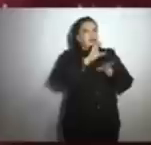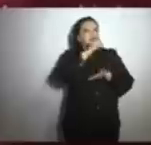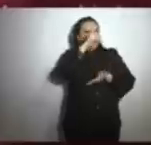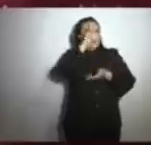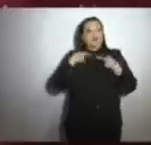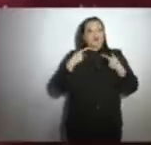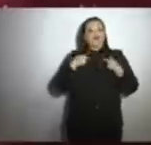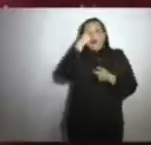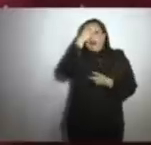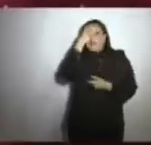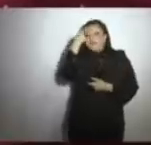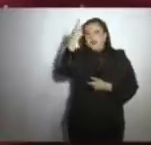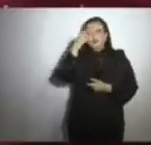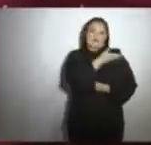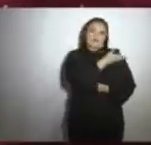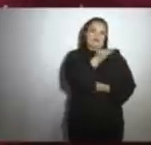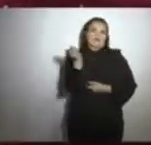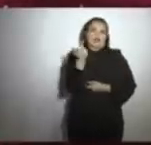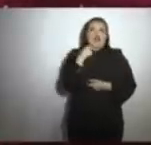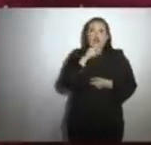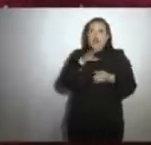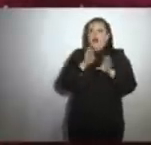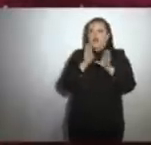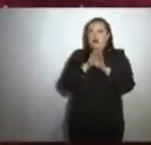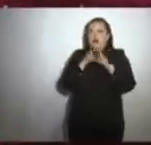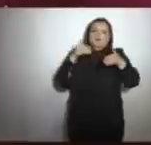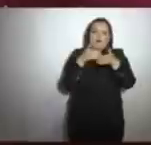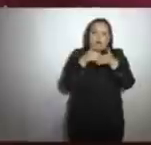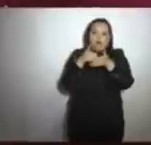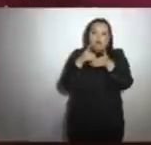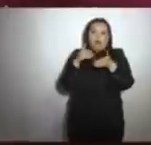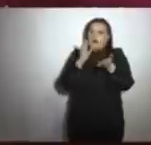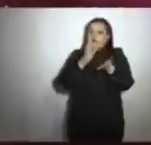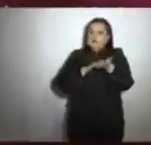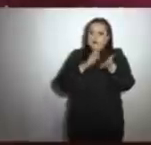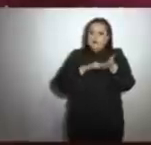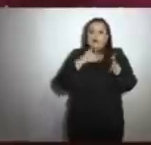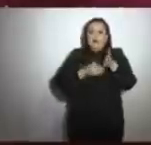ustedes, porque la vida ha sido difícil y pues no vamos